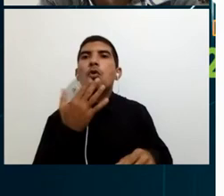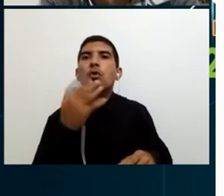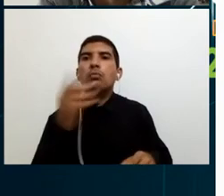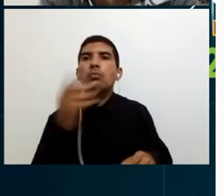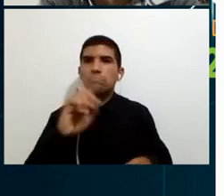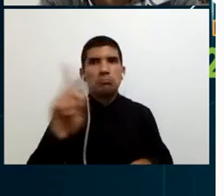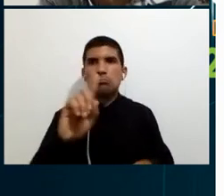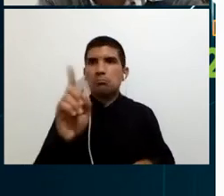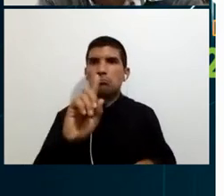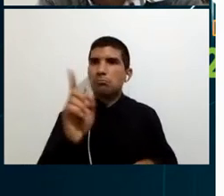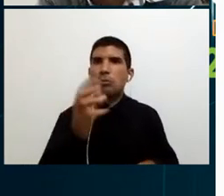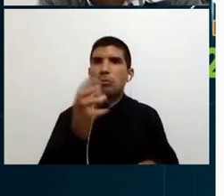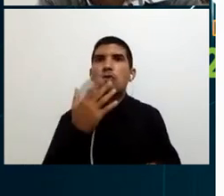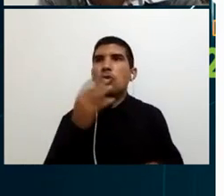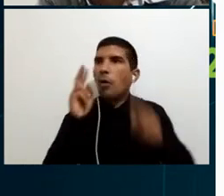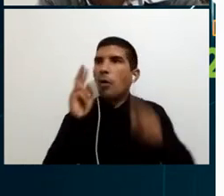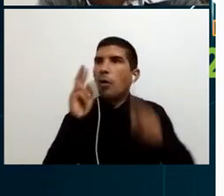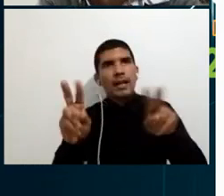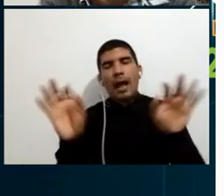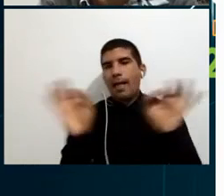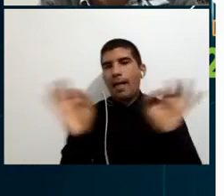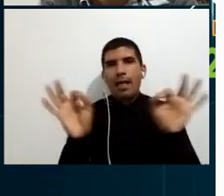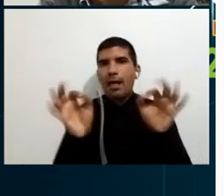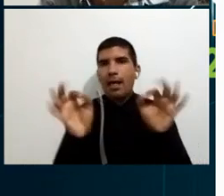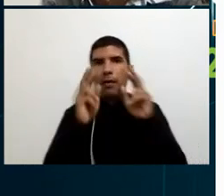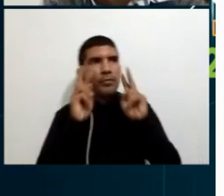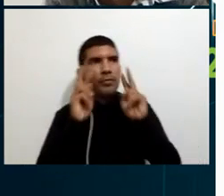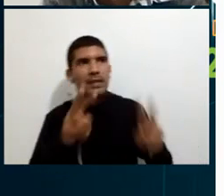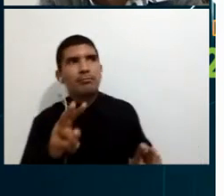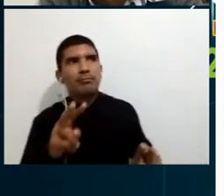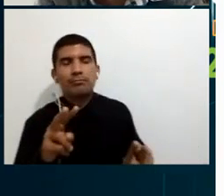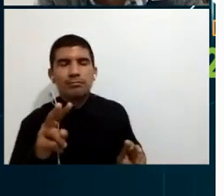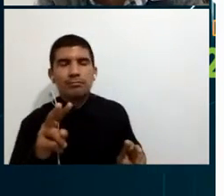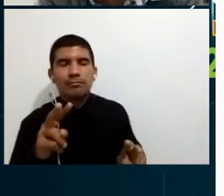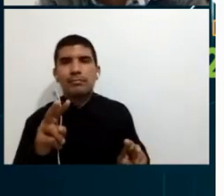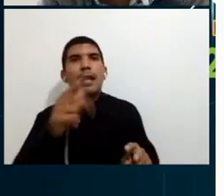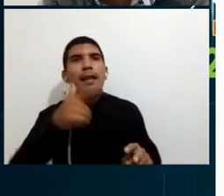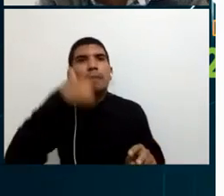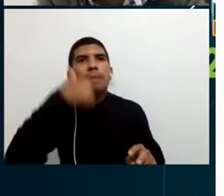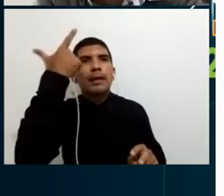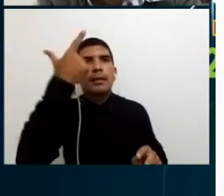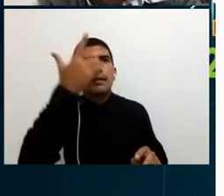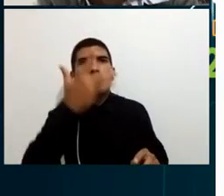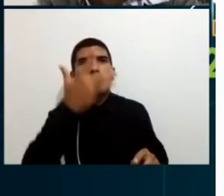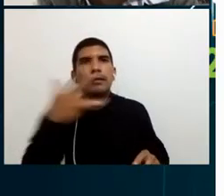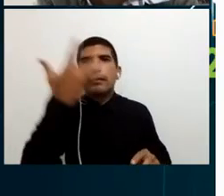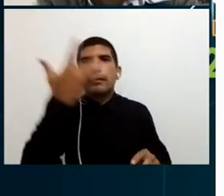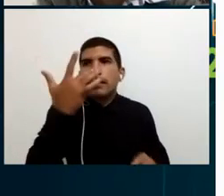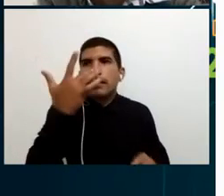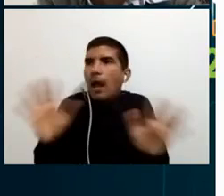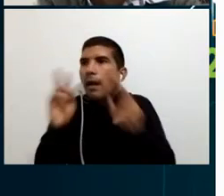Y yo creo que esto es la tecnología. La tecnología hoy en día, a lo que nos ha tocado,